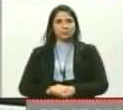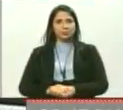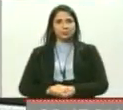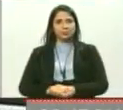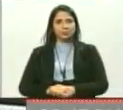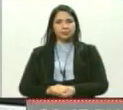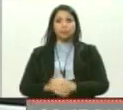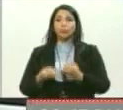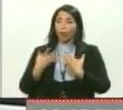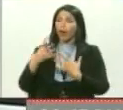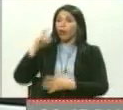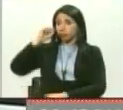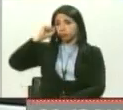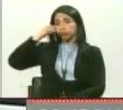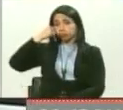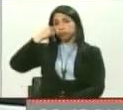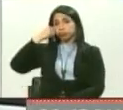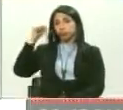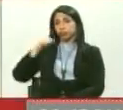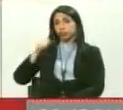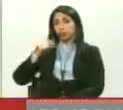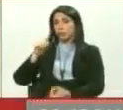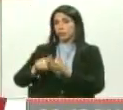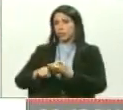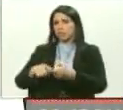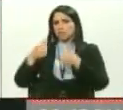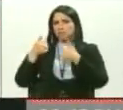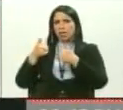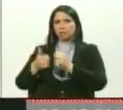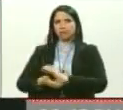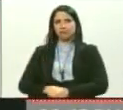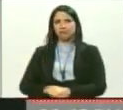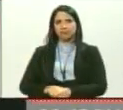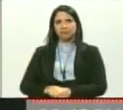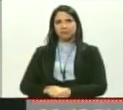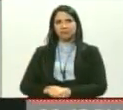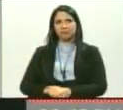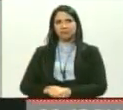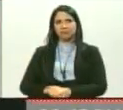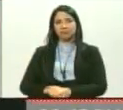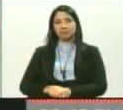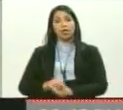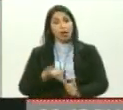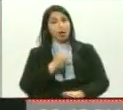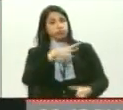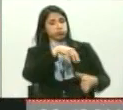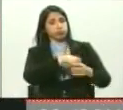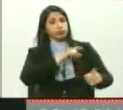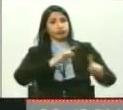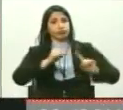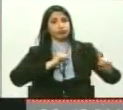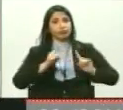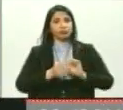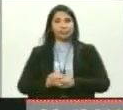Bueno, buenas reflexiones. Fíjate que sigue lo que está Espina. ¿Ah? Está en cuarentena activa.